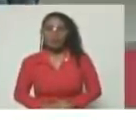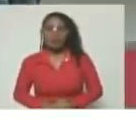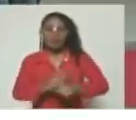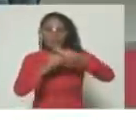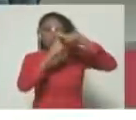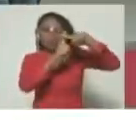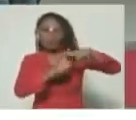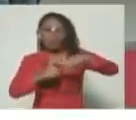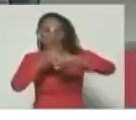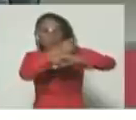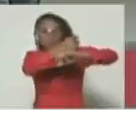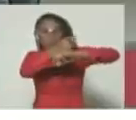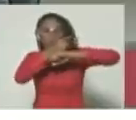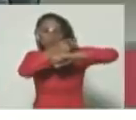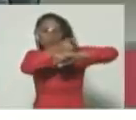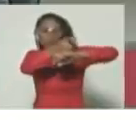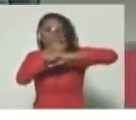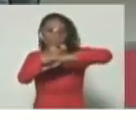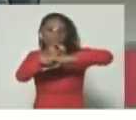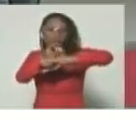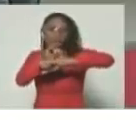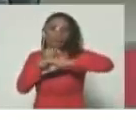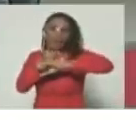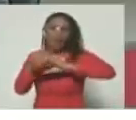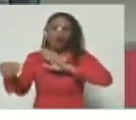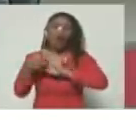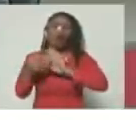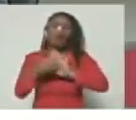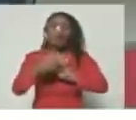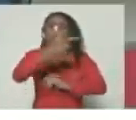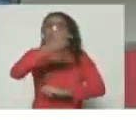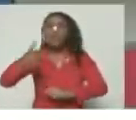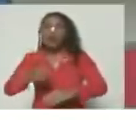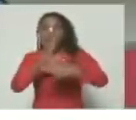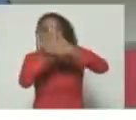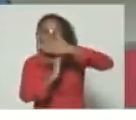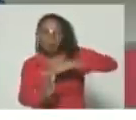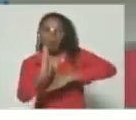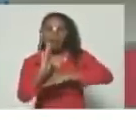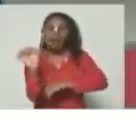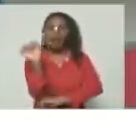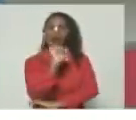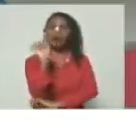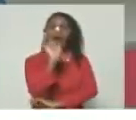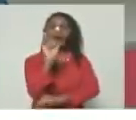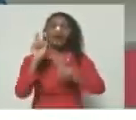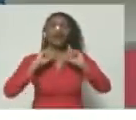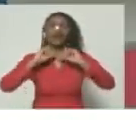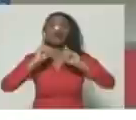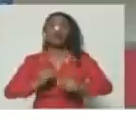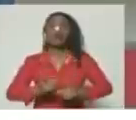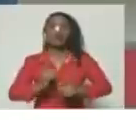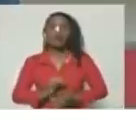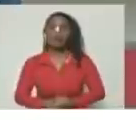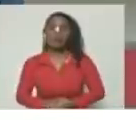Francotiradores que disparaban contra gente humilde que iba en sus carros en la autopista